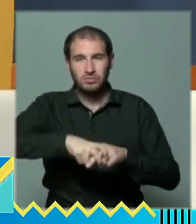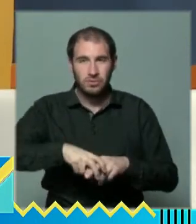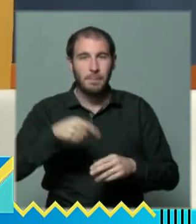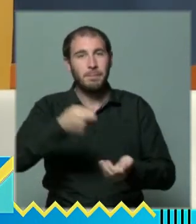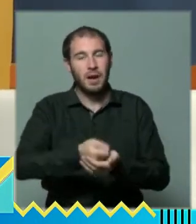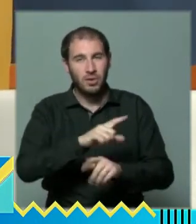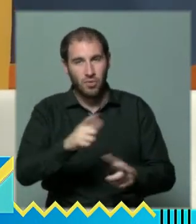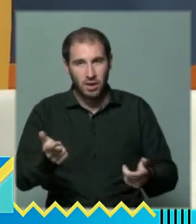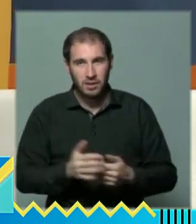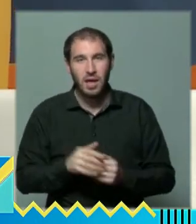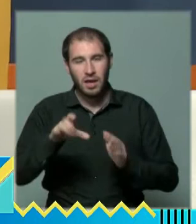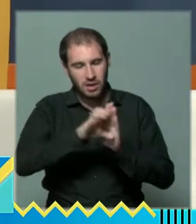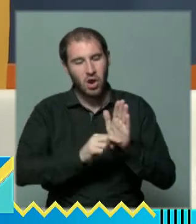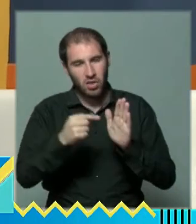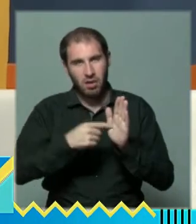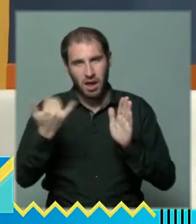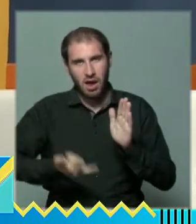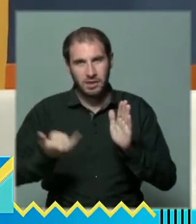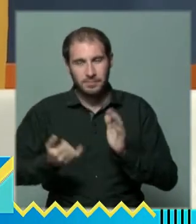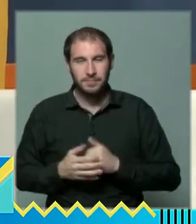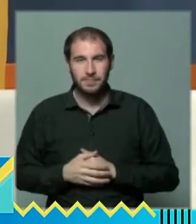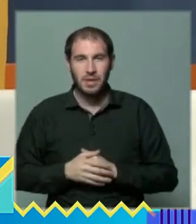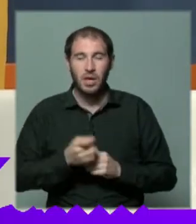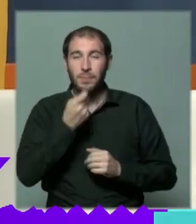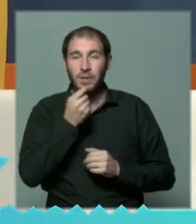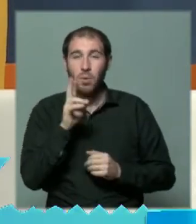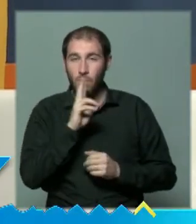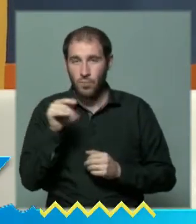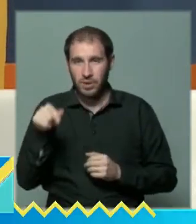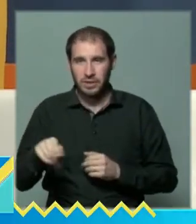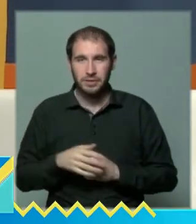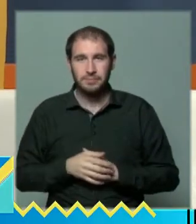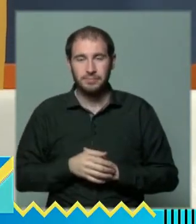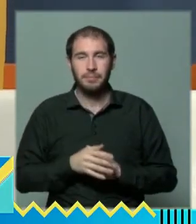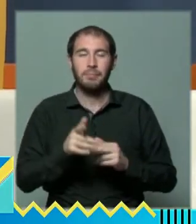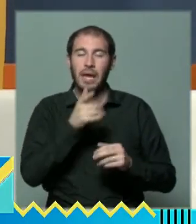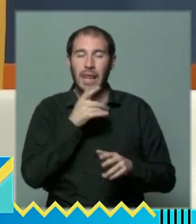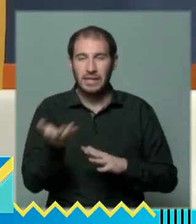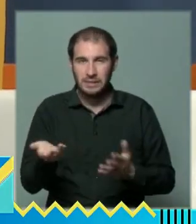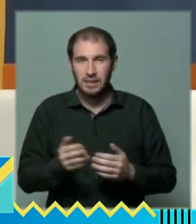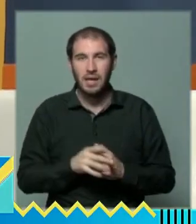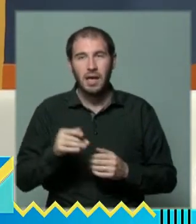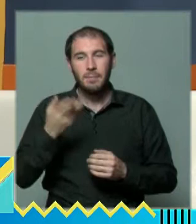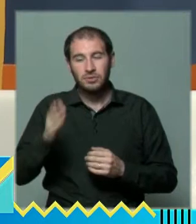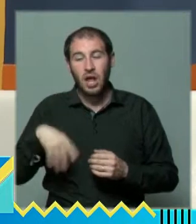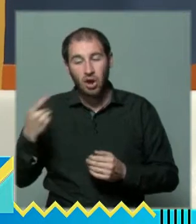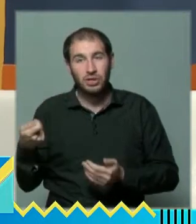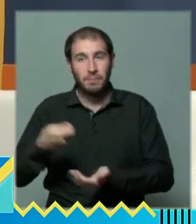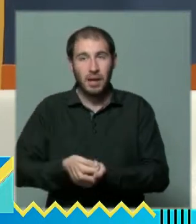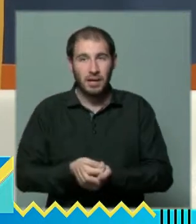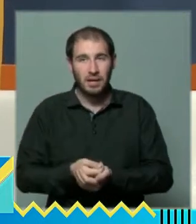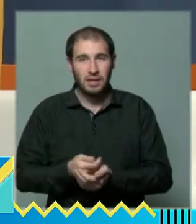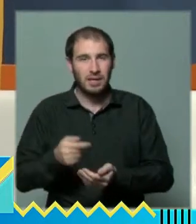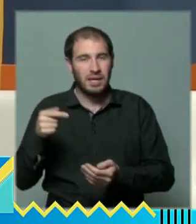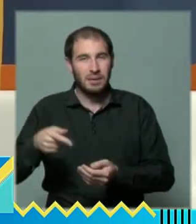no paga, el boleto. está tipificado Sí. en el código de falta. En el caso de la mujer esta, supuestamente le había pagado a alguien y nunca se pudo